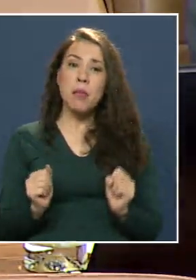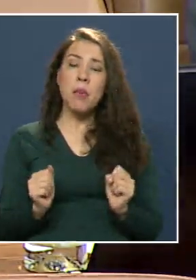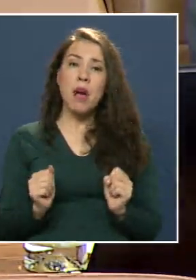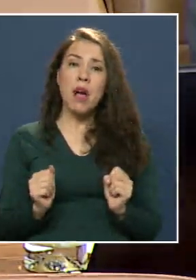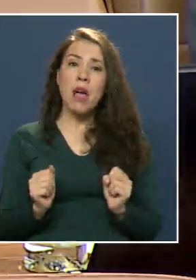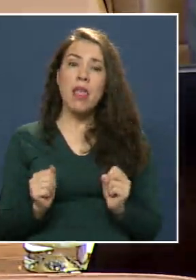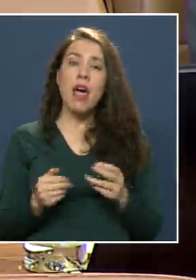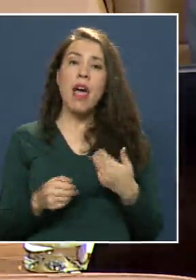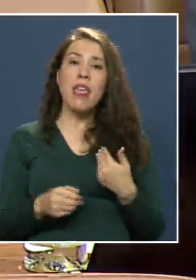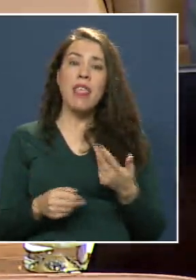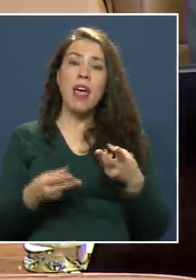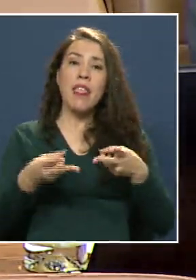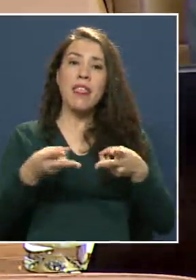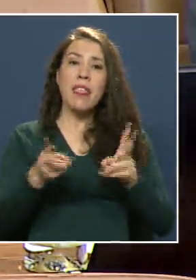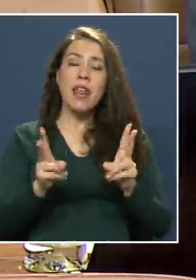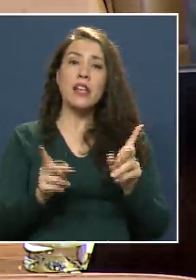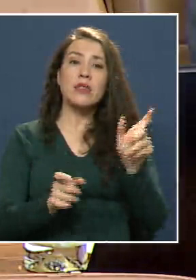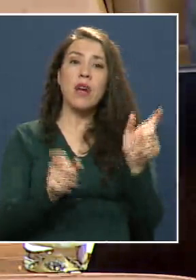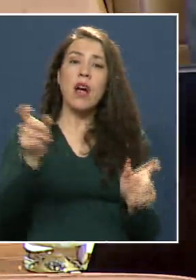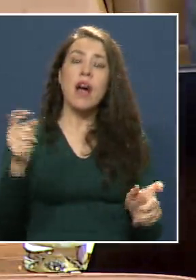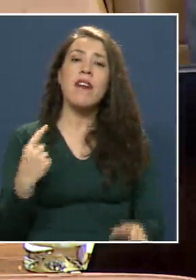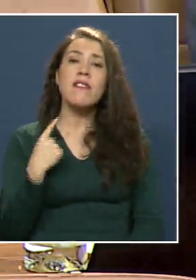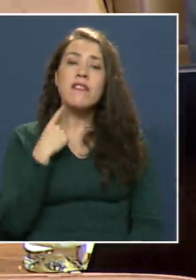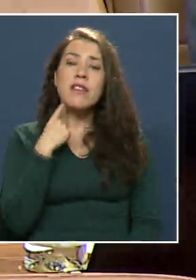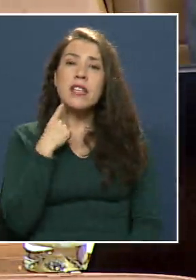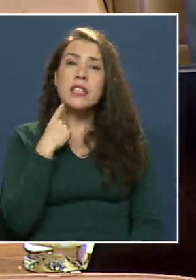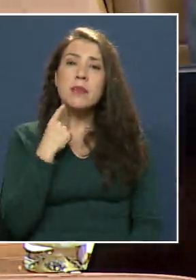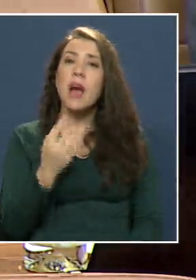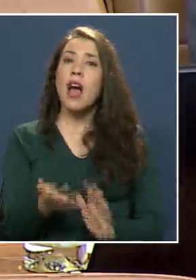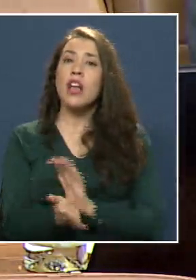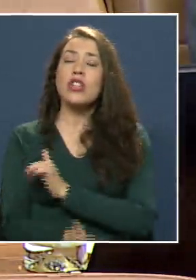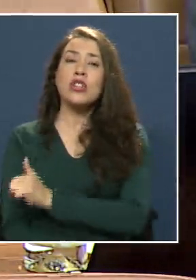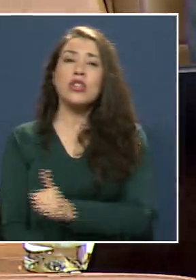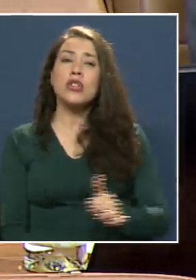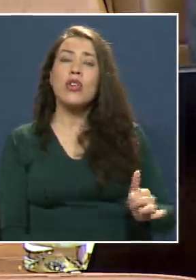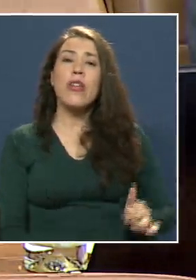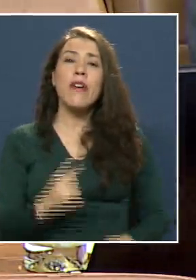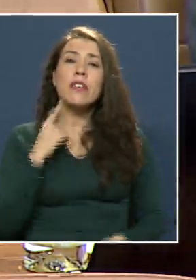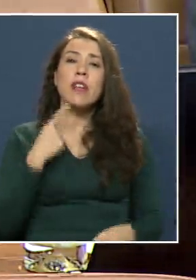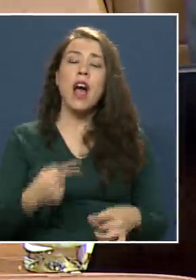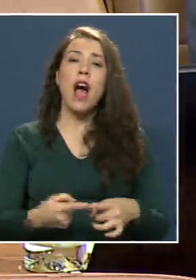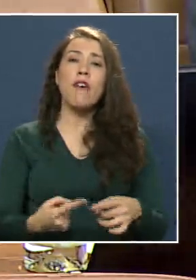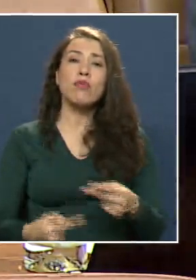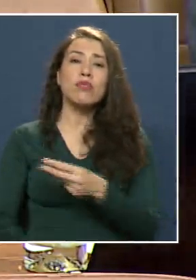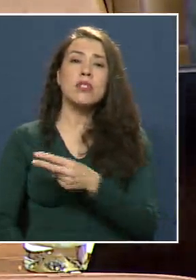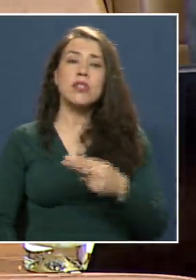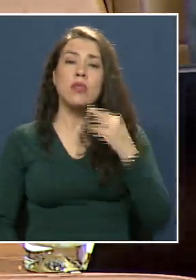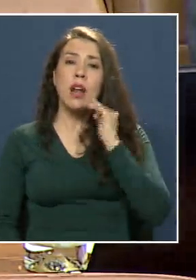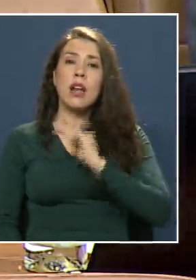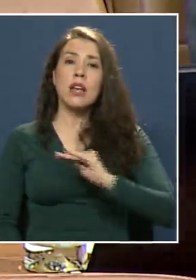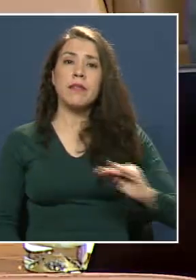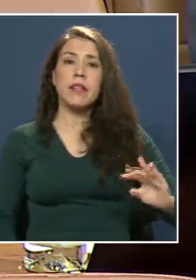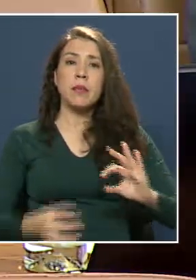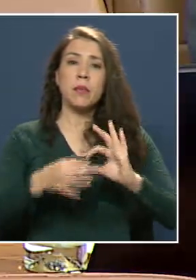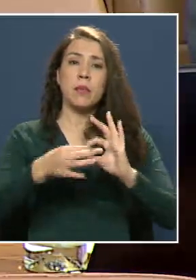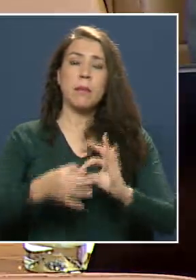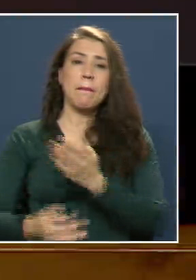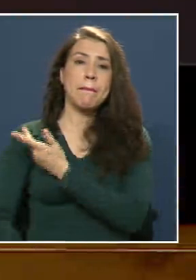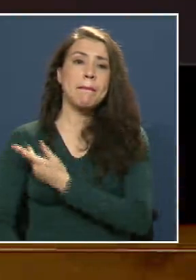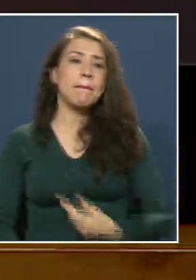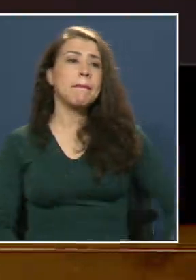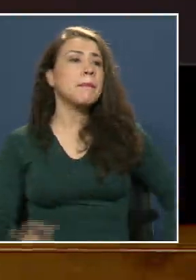darle el derecho a las víctimas, a todas las víctimas del abuso sexual infantil. Muchas gracias, presidenta.